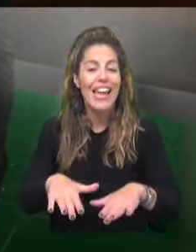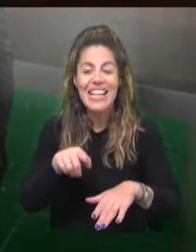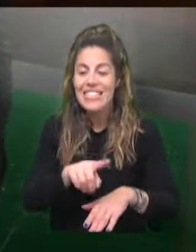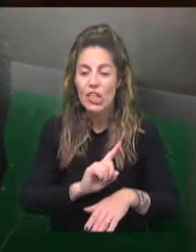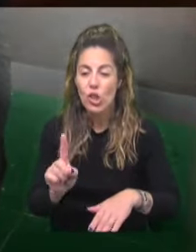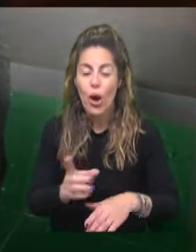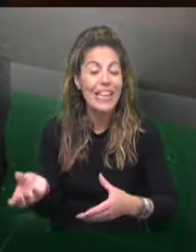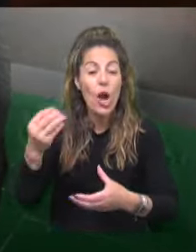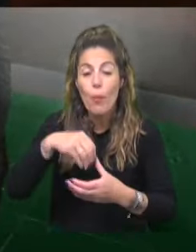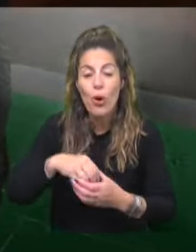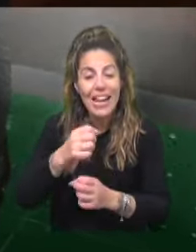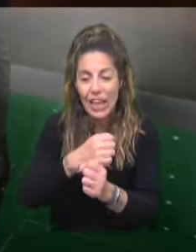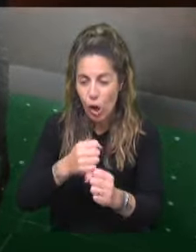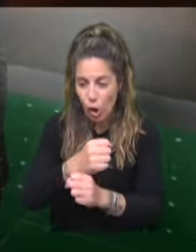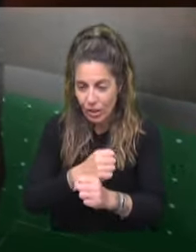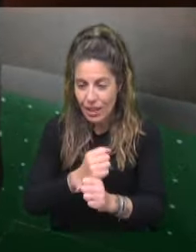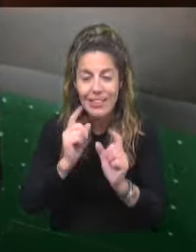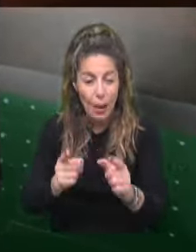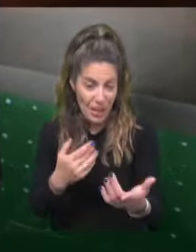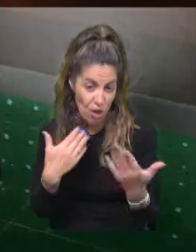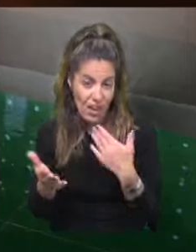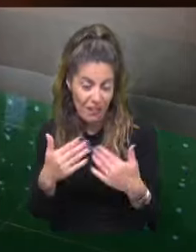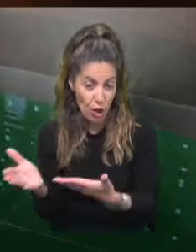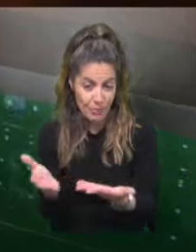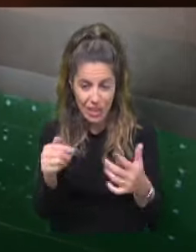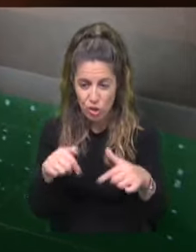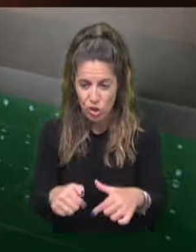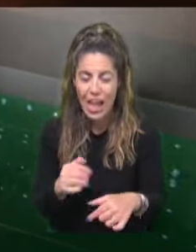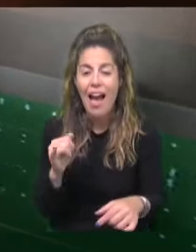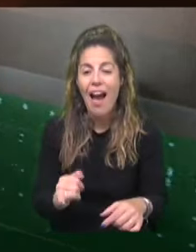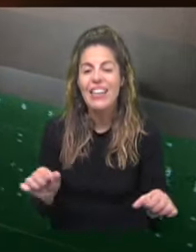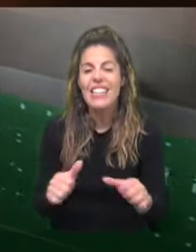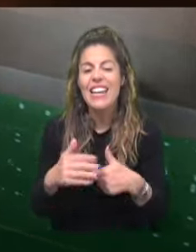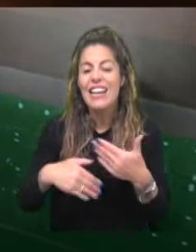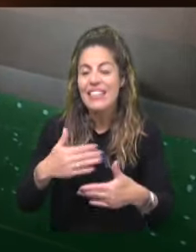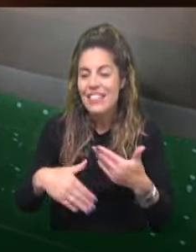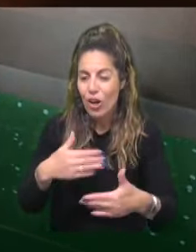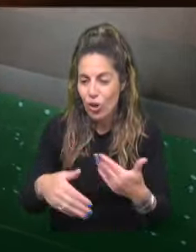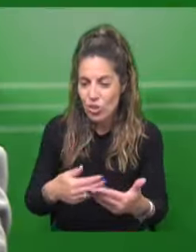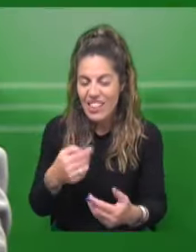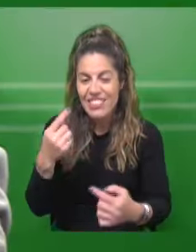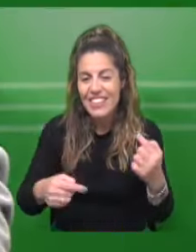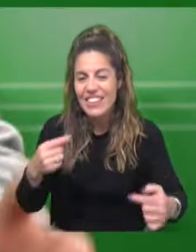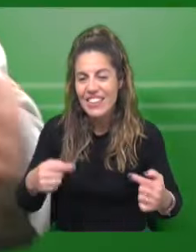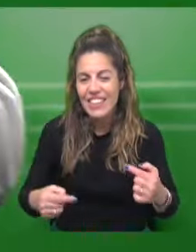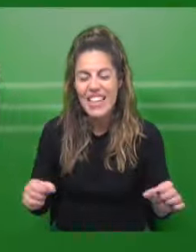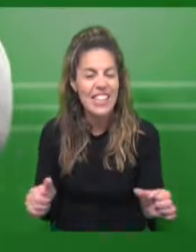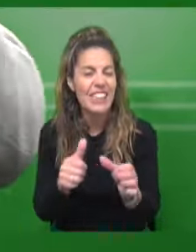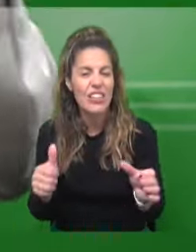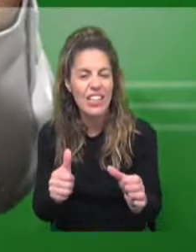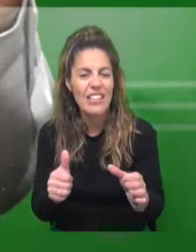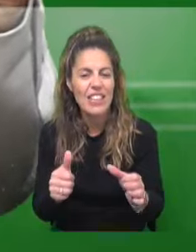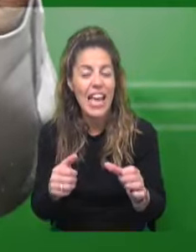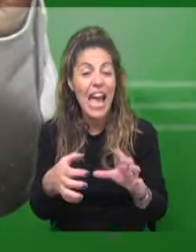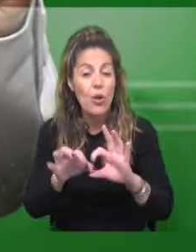hay que incorporar tecnología también lo van a hablar con los invitados Hoy hay que hacer que desarrollen distintas actividades en una